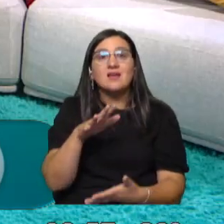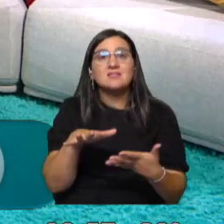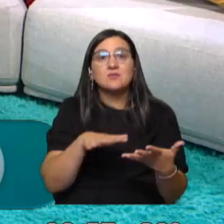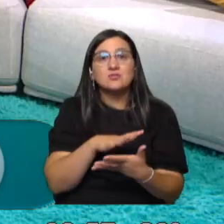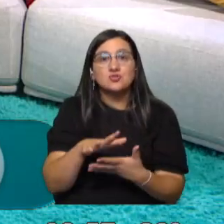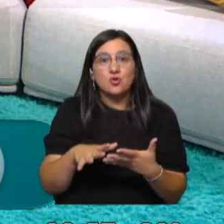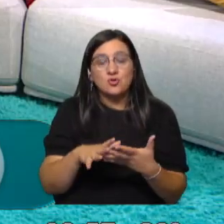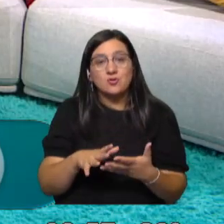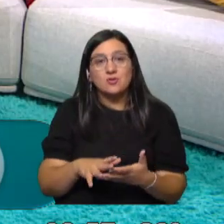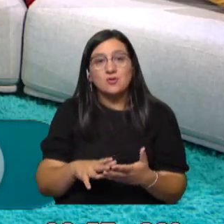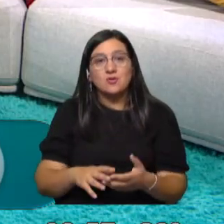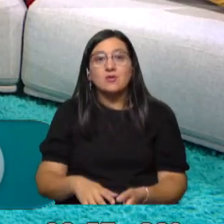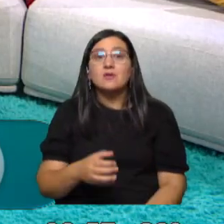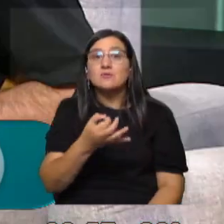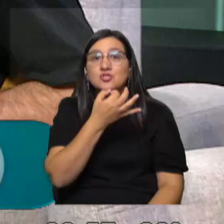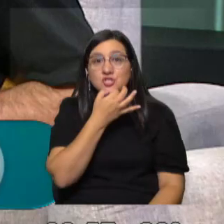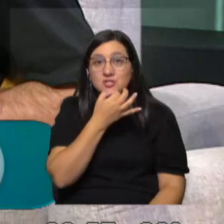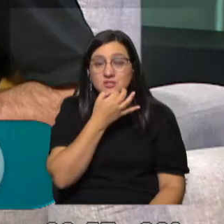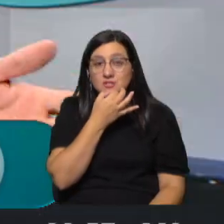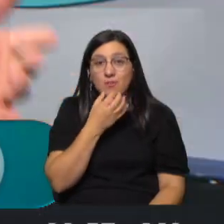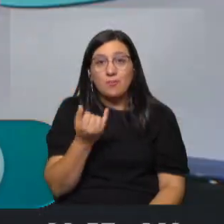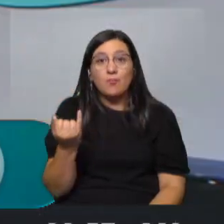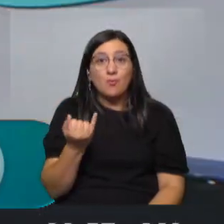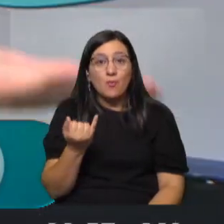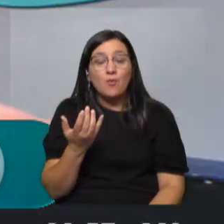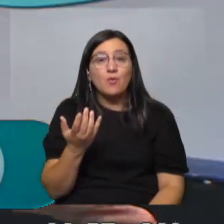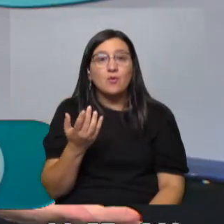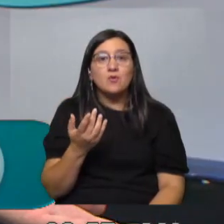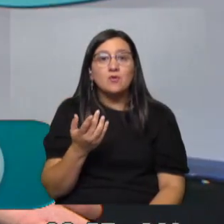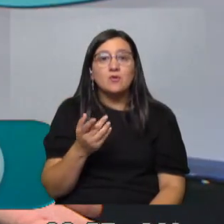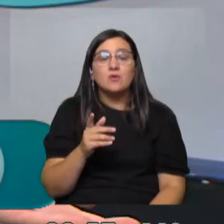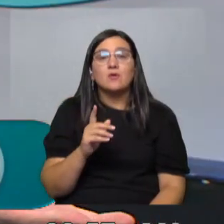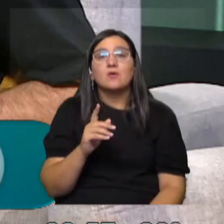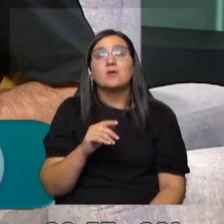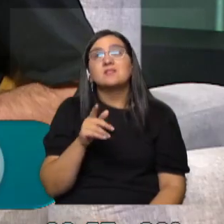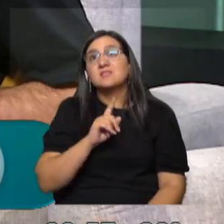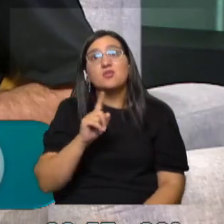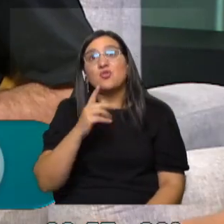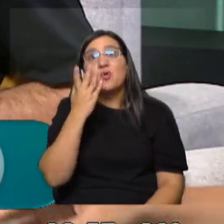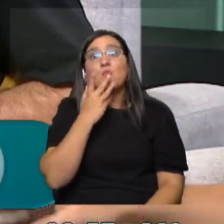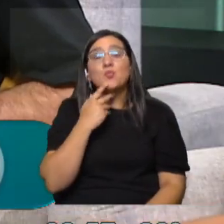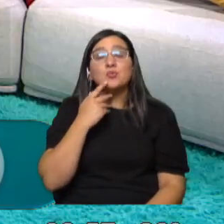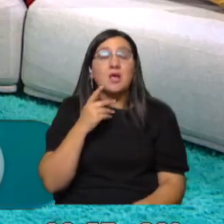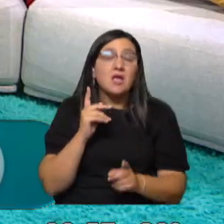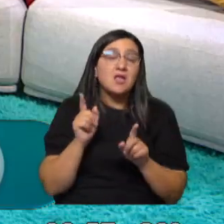la película. Chiste bobo, si no te gusta, igual recomendada. En el que no te caen bien y ya está. Por supuesto.